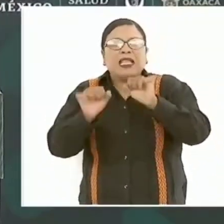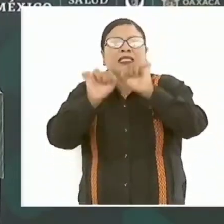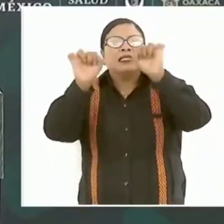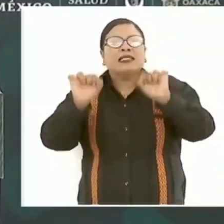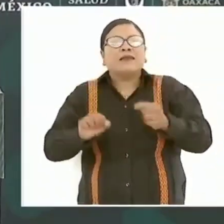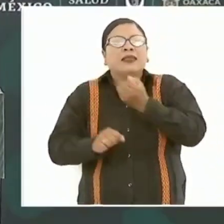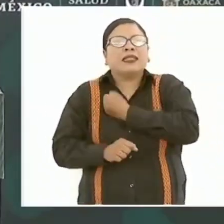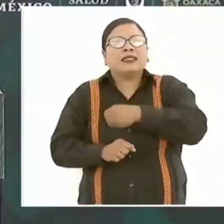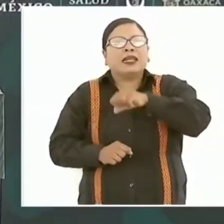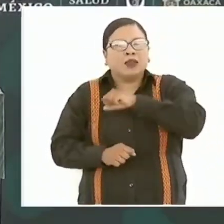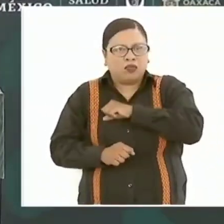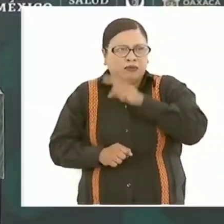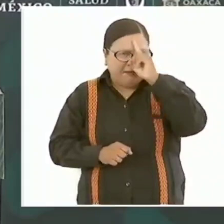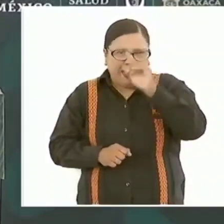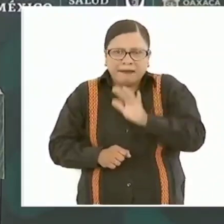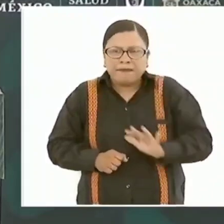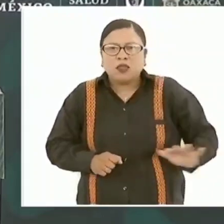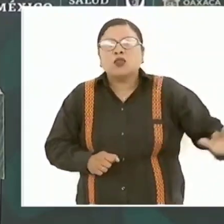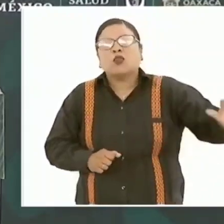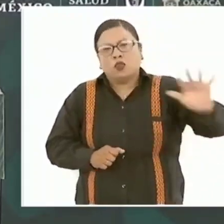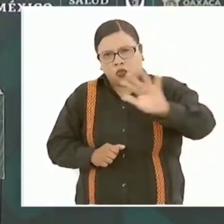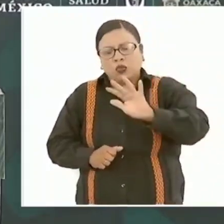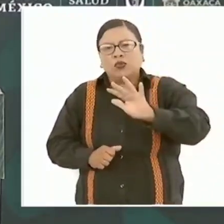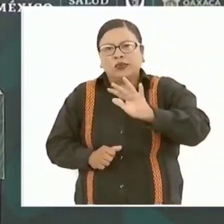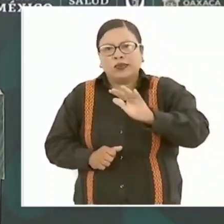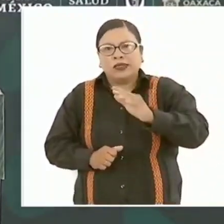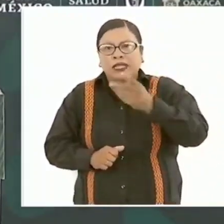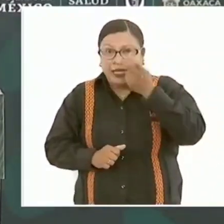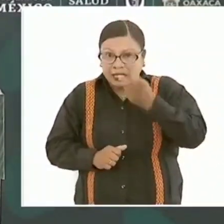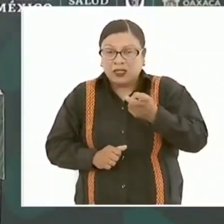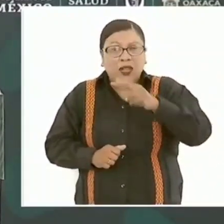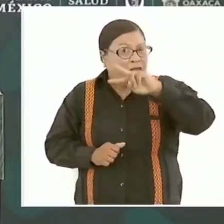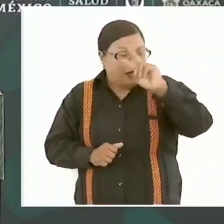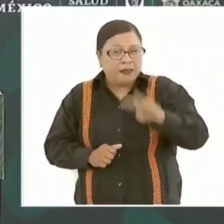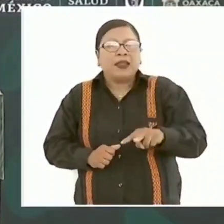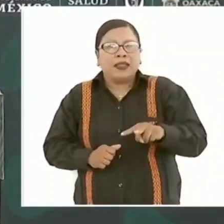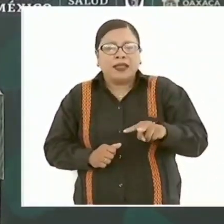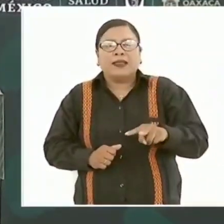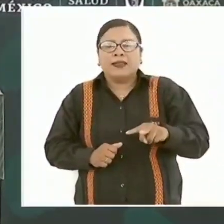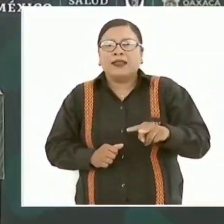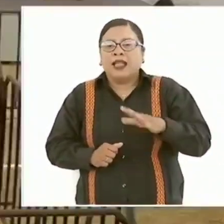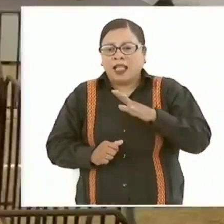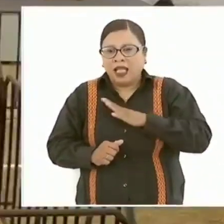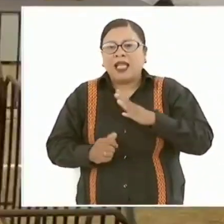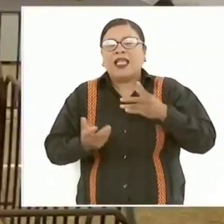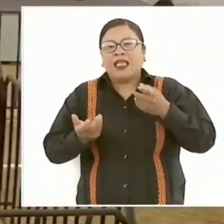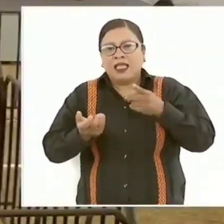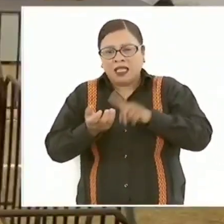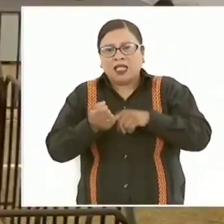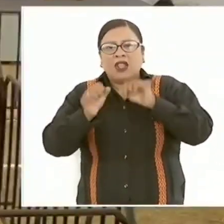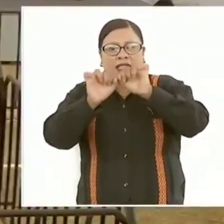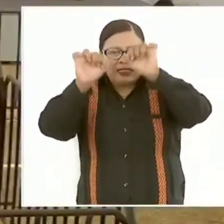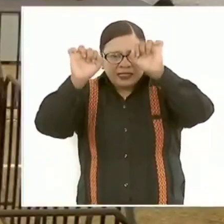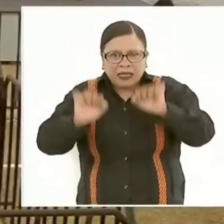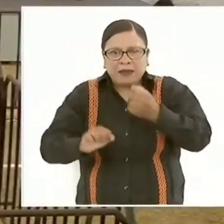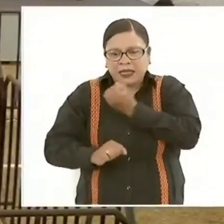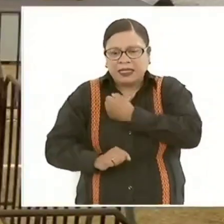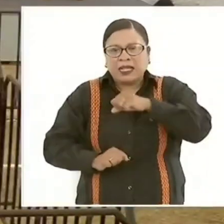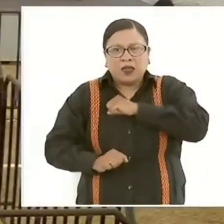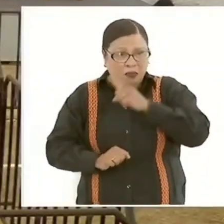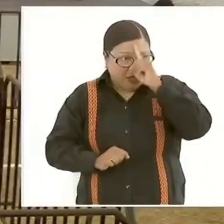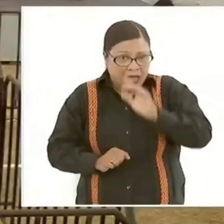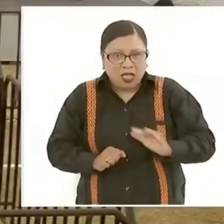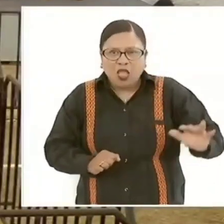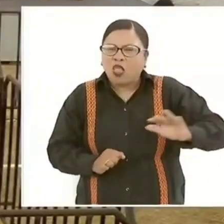pública, porque vamos a dejar un sistema de salud pública de primera.